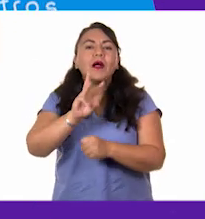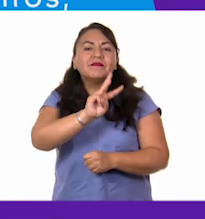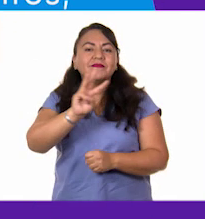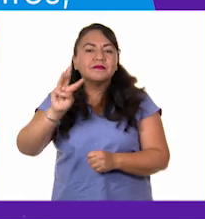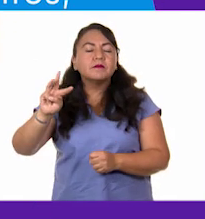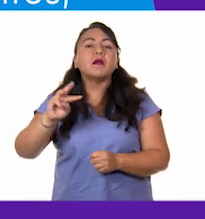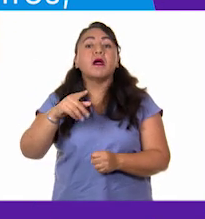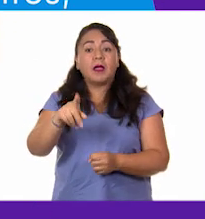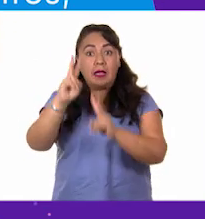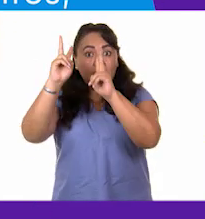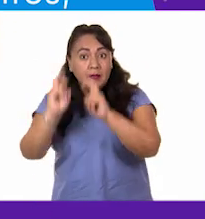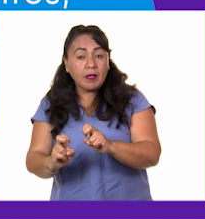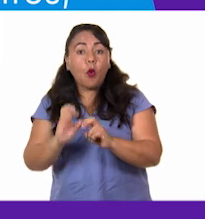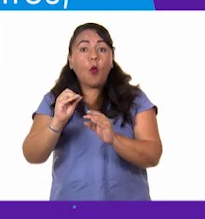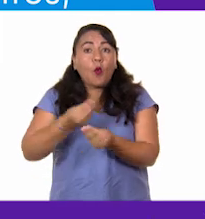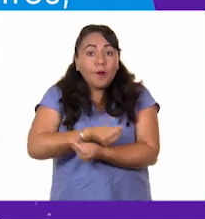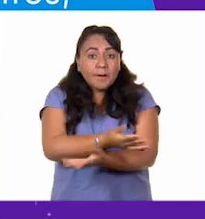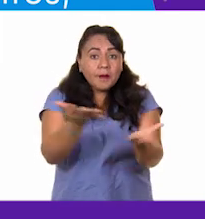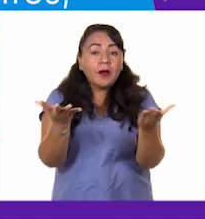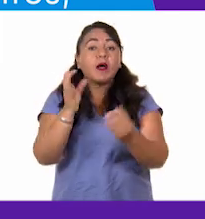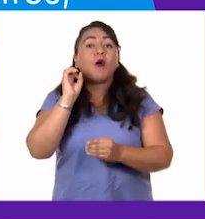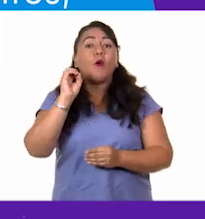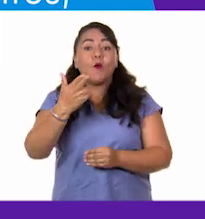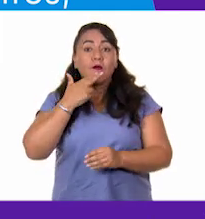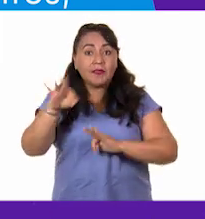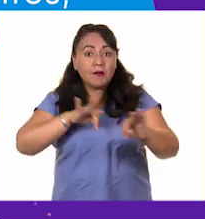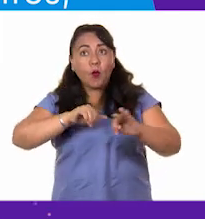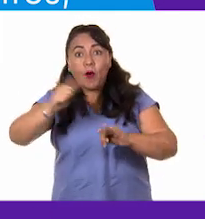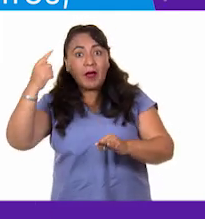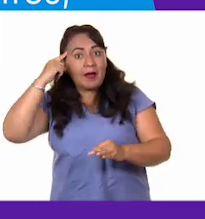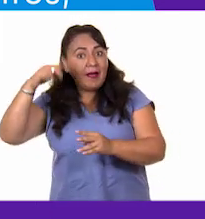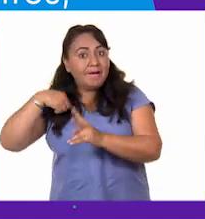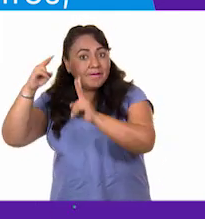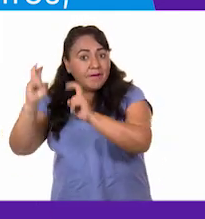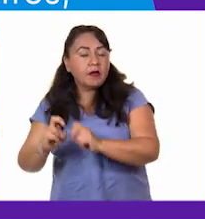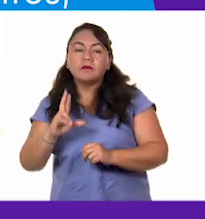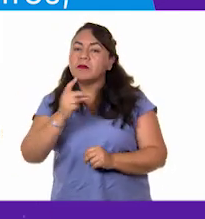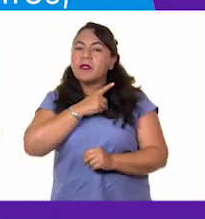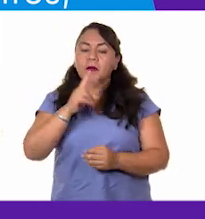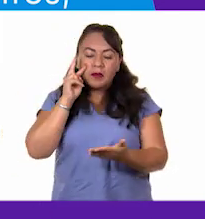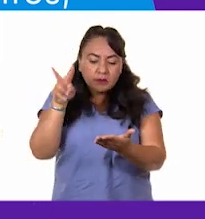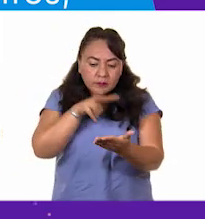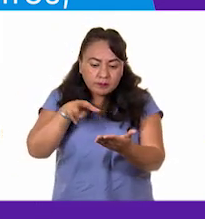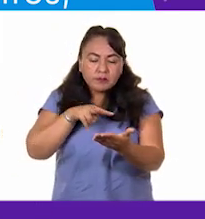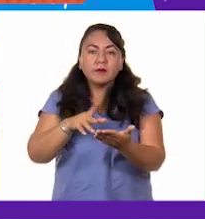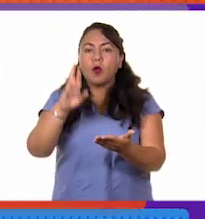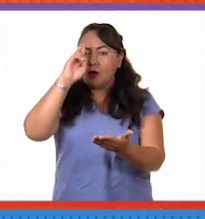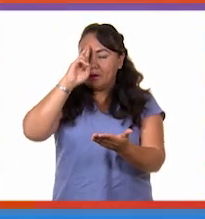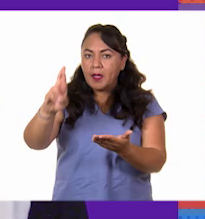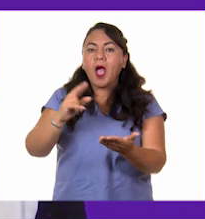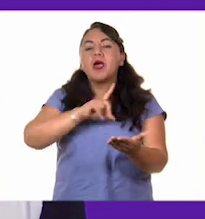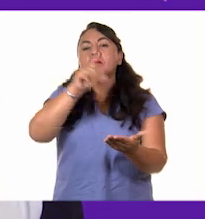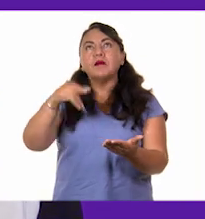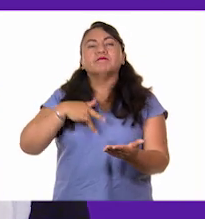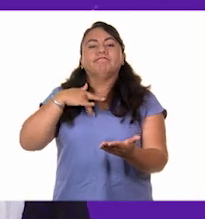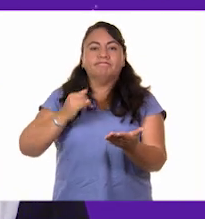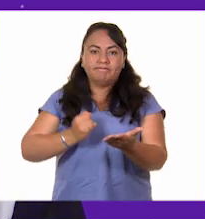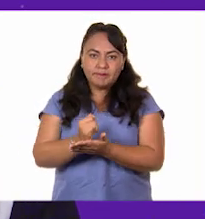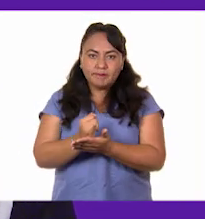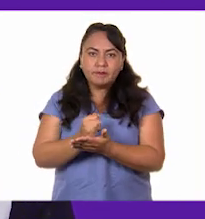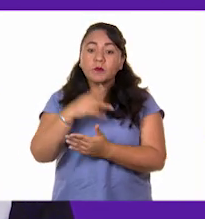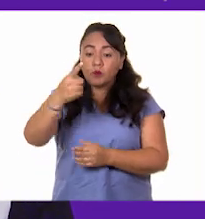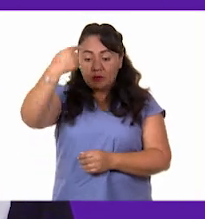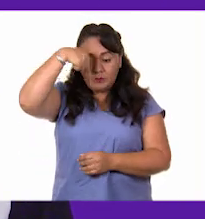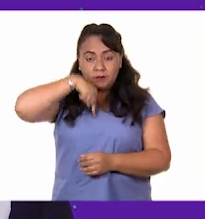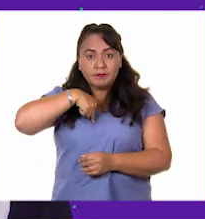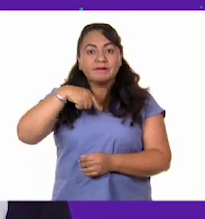de descargar, compartir o utilizar el trabajo de otros, consulta, respeta y decide. Tu yo digital